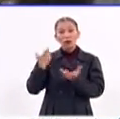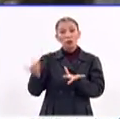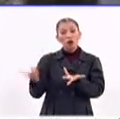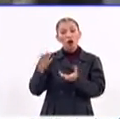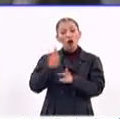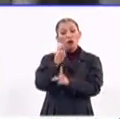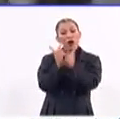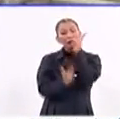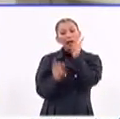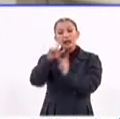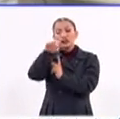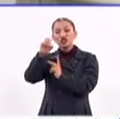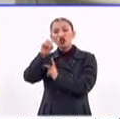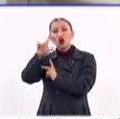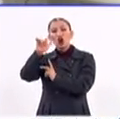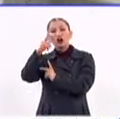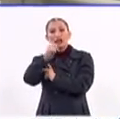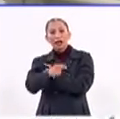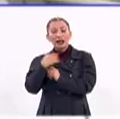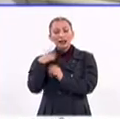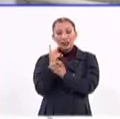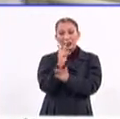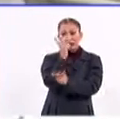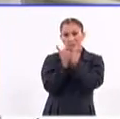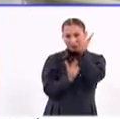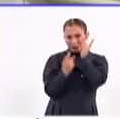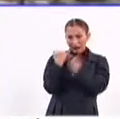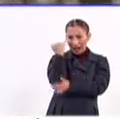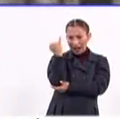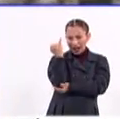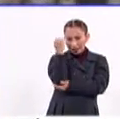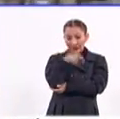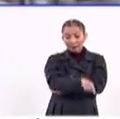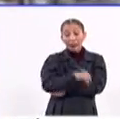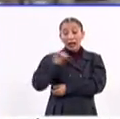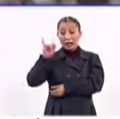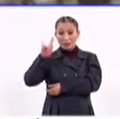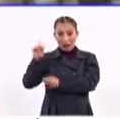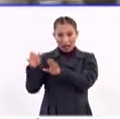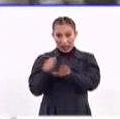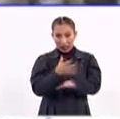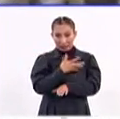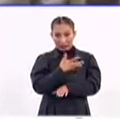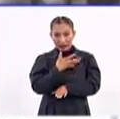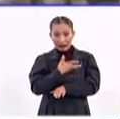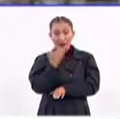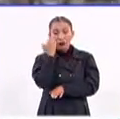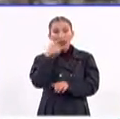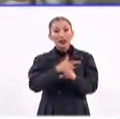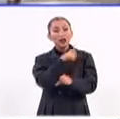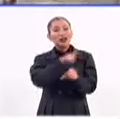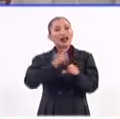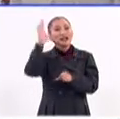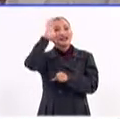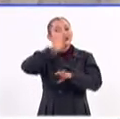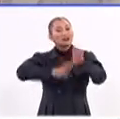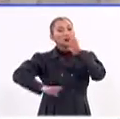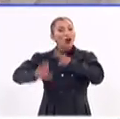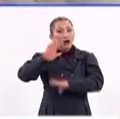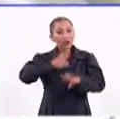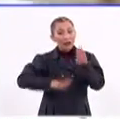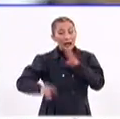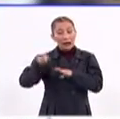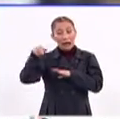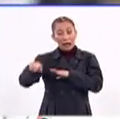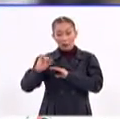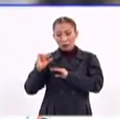de Botánica y Zoología y el Jardín Botánico, mientras que el Instituto Politécnico cuenta con la Escuela Nacional de Ciencias Biológicas, en